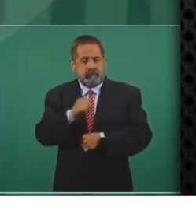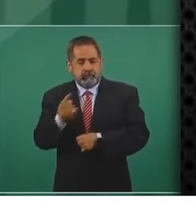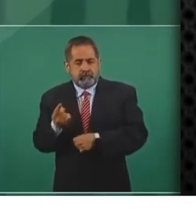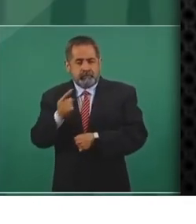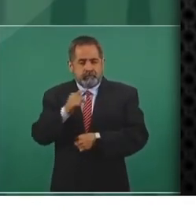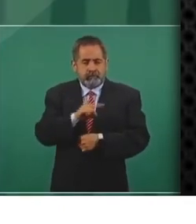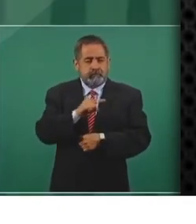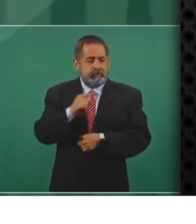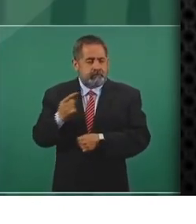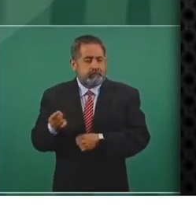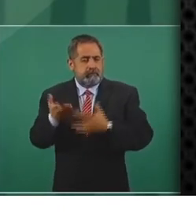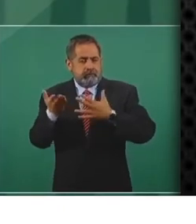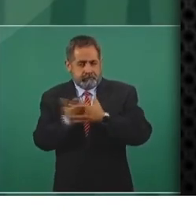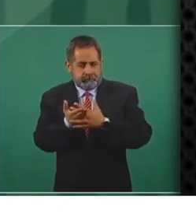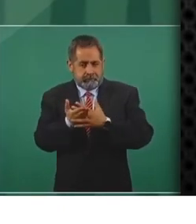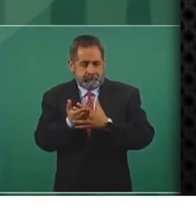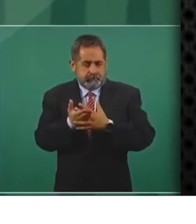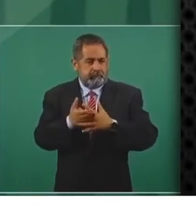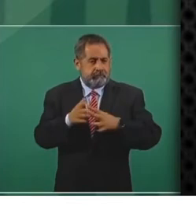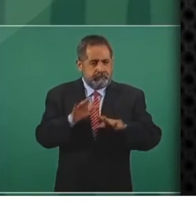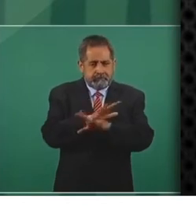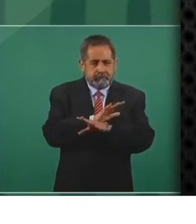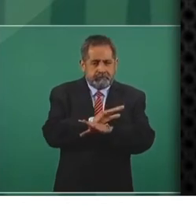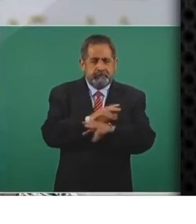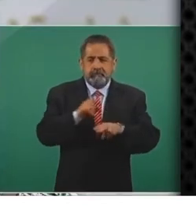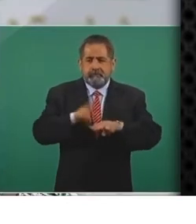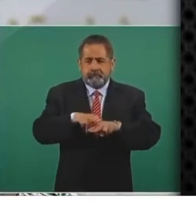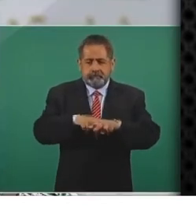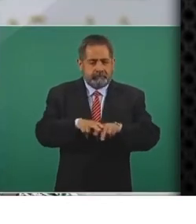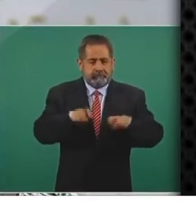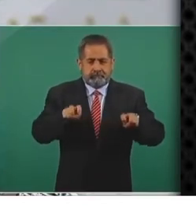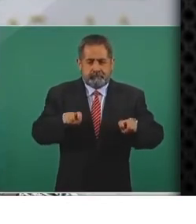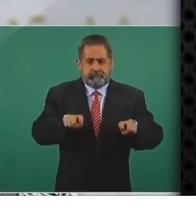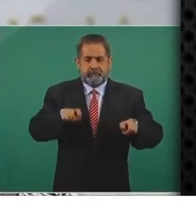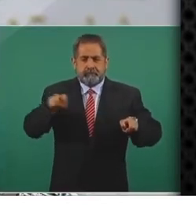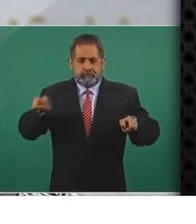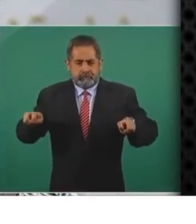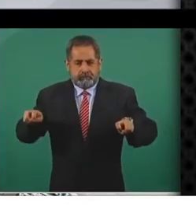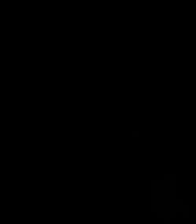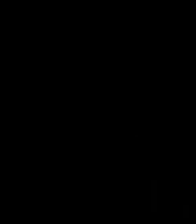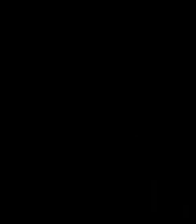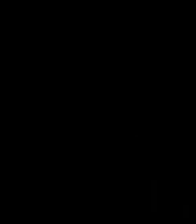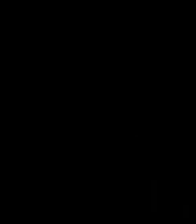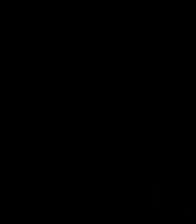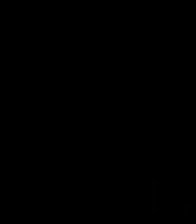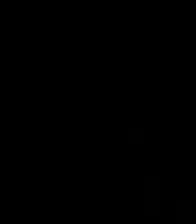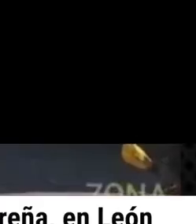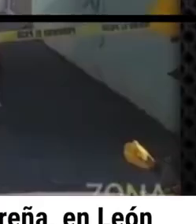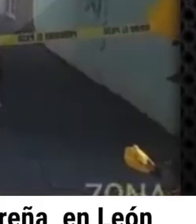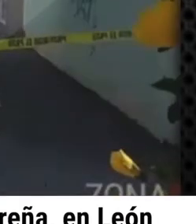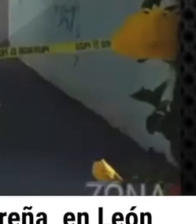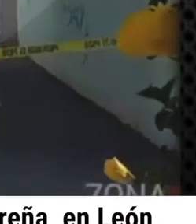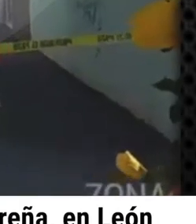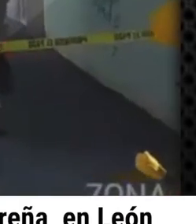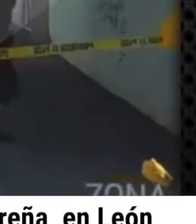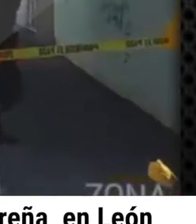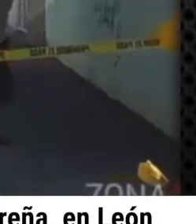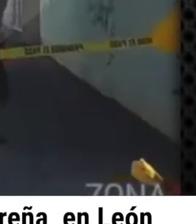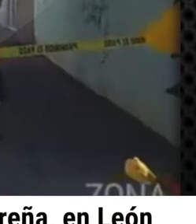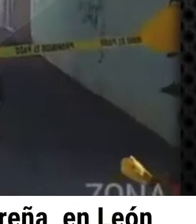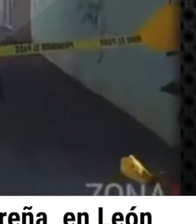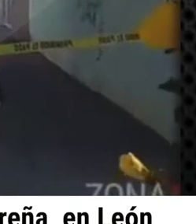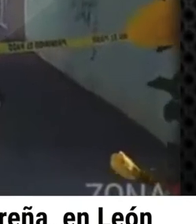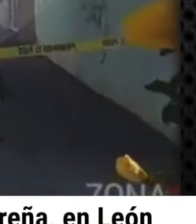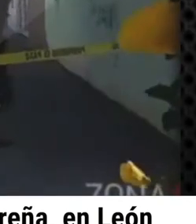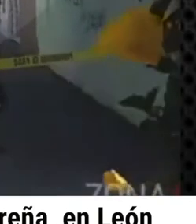sillas etcétera entonces no se pierden las condiciones las demás intervenciones de protección un elemento de la